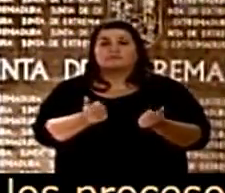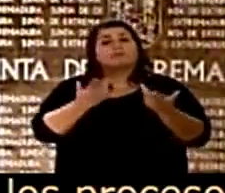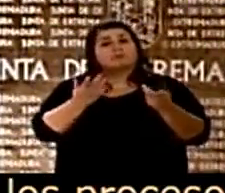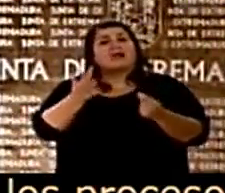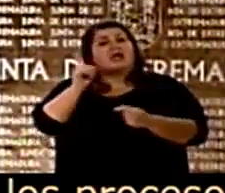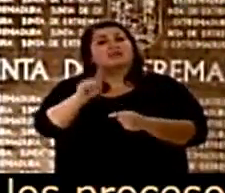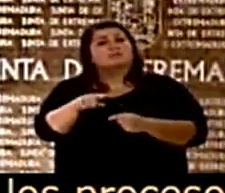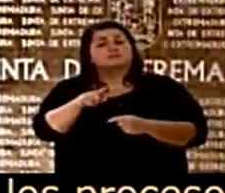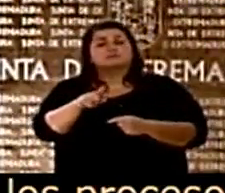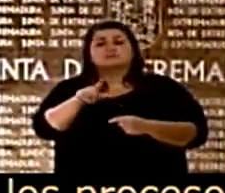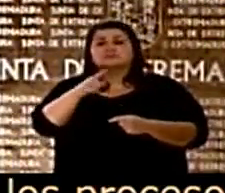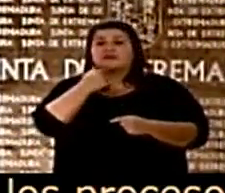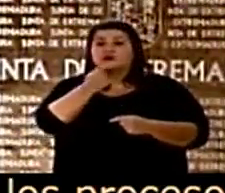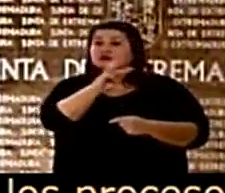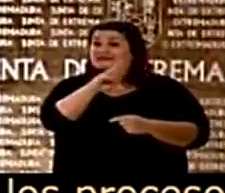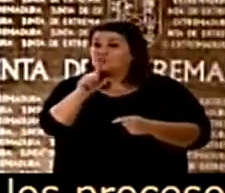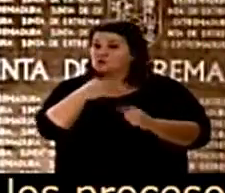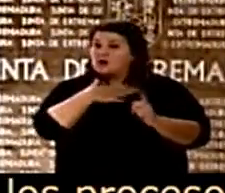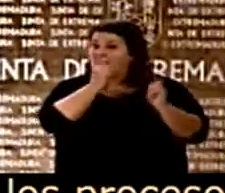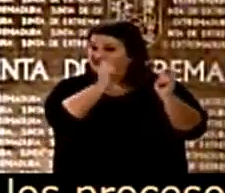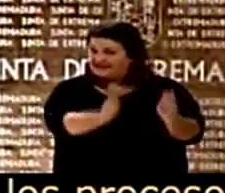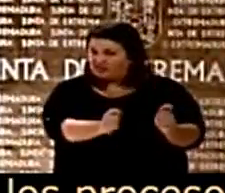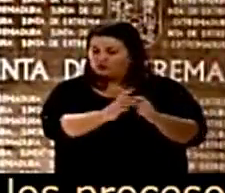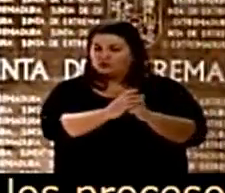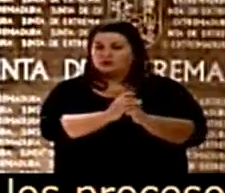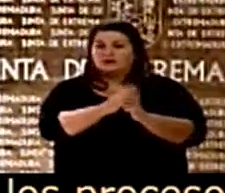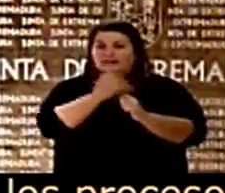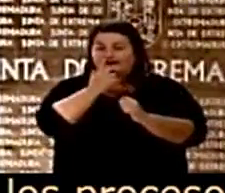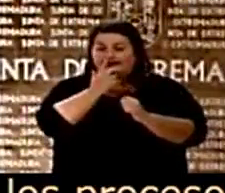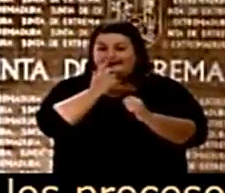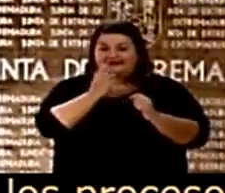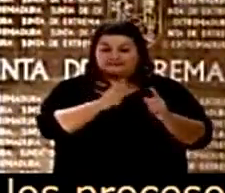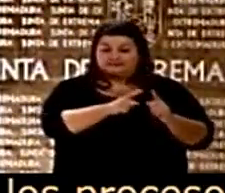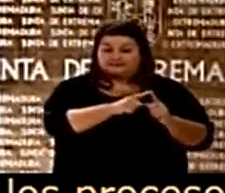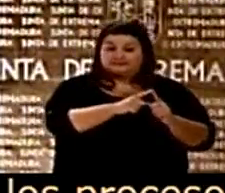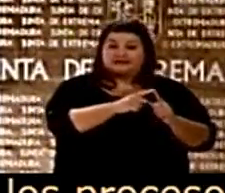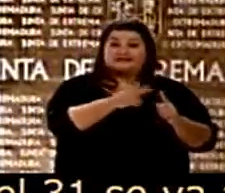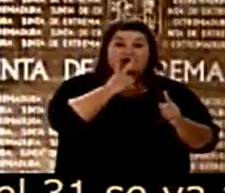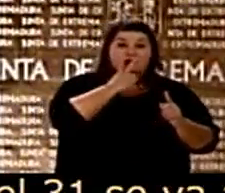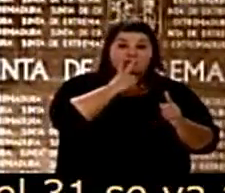Además de lo que les he dicho, que el 31 se va a licitar, en el tramo